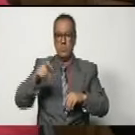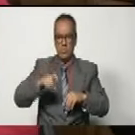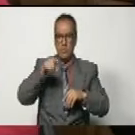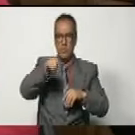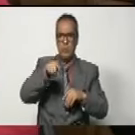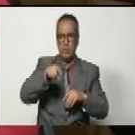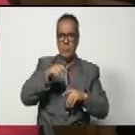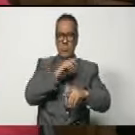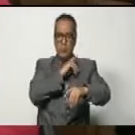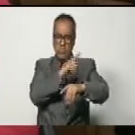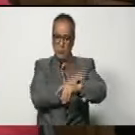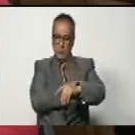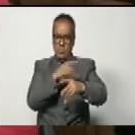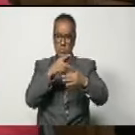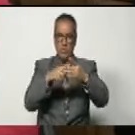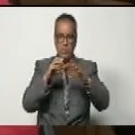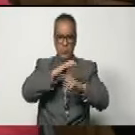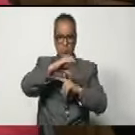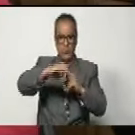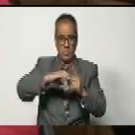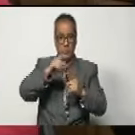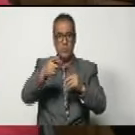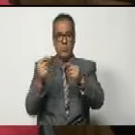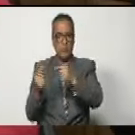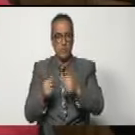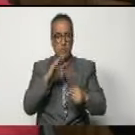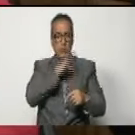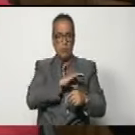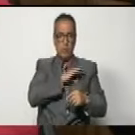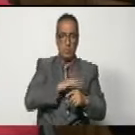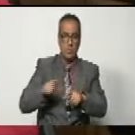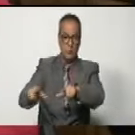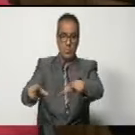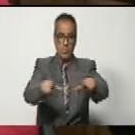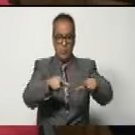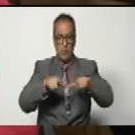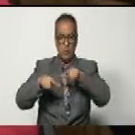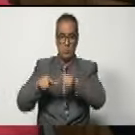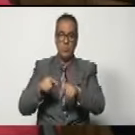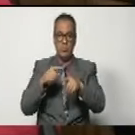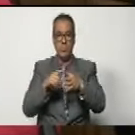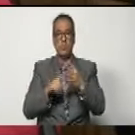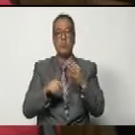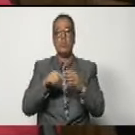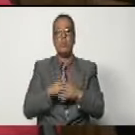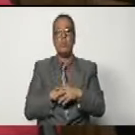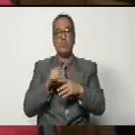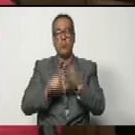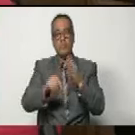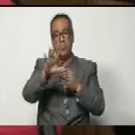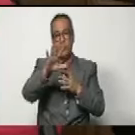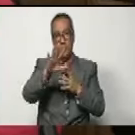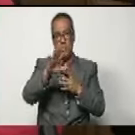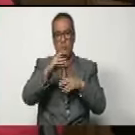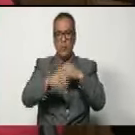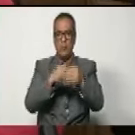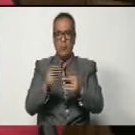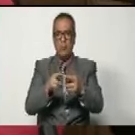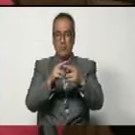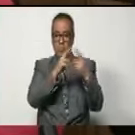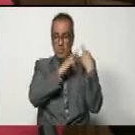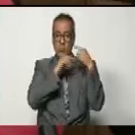y potencialidades culturales, económicas, sociales, territoriales y de otra índole. 5.